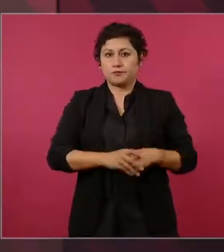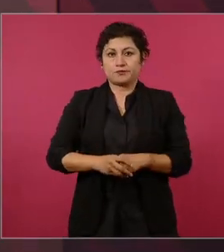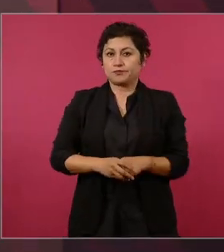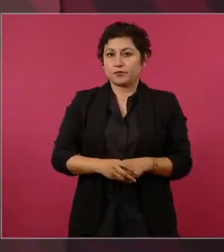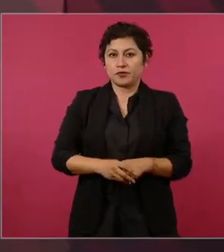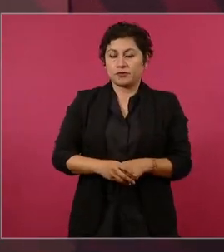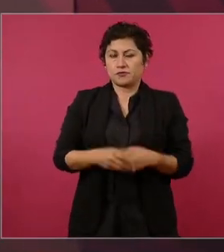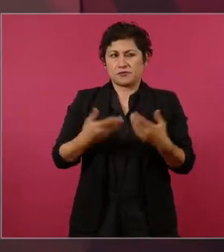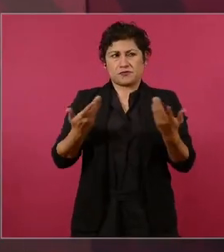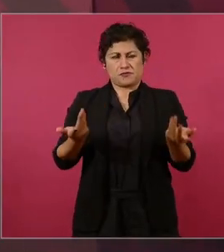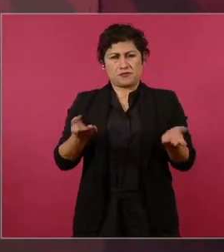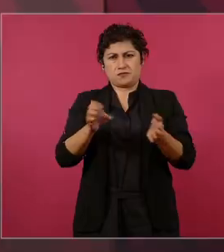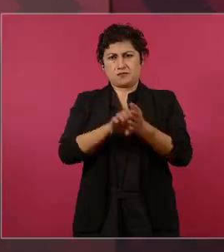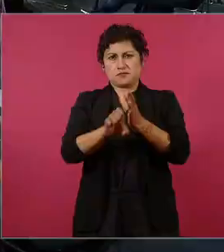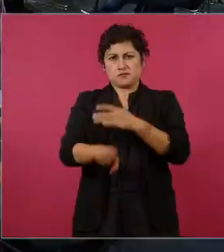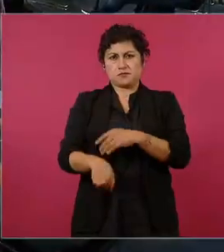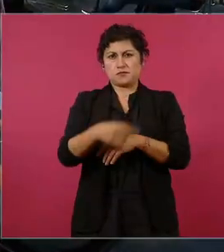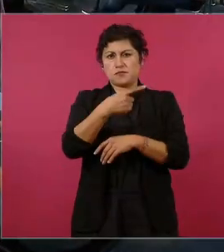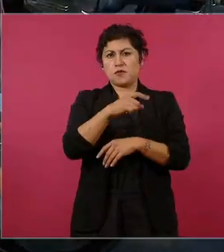más